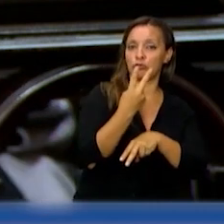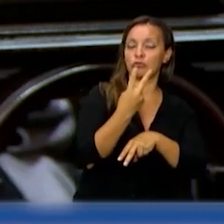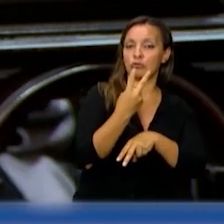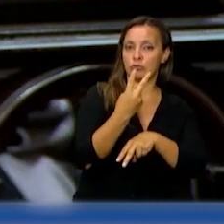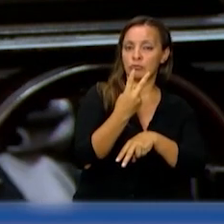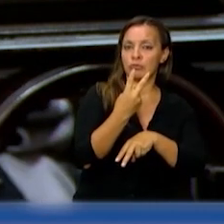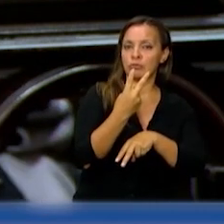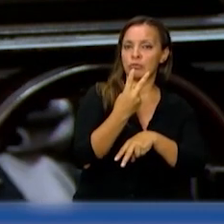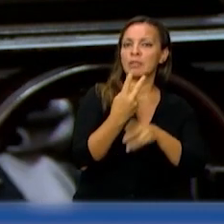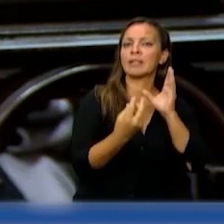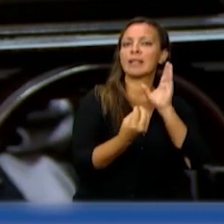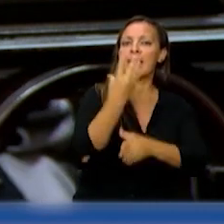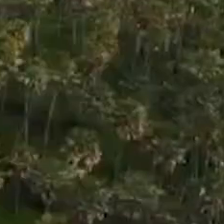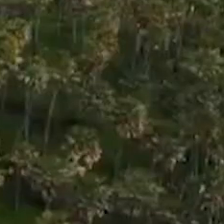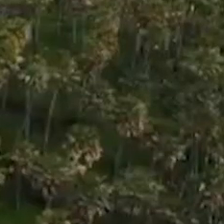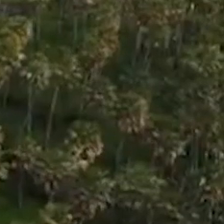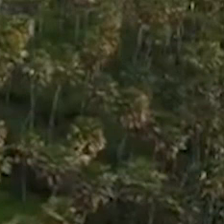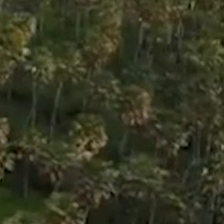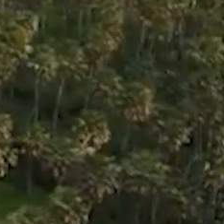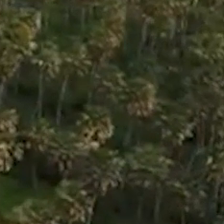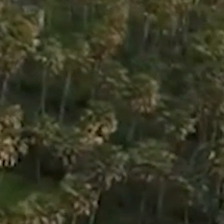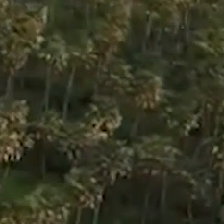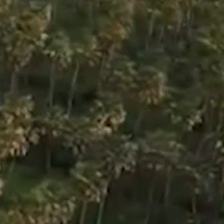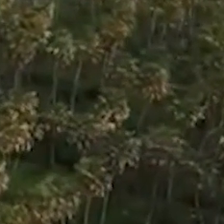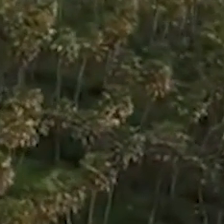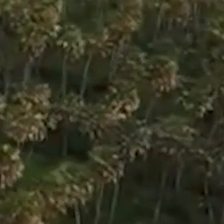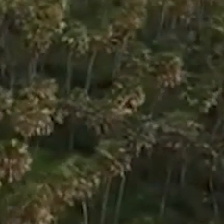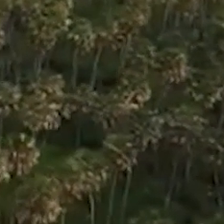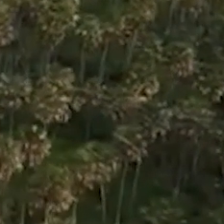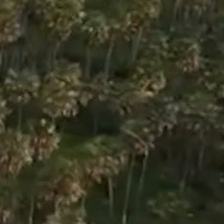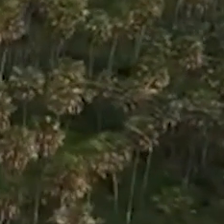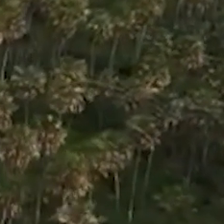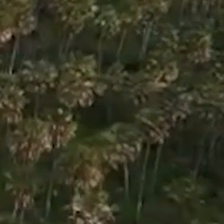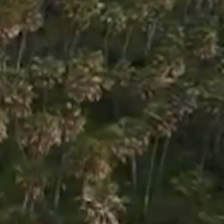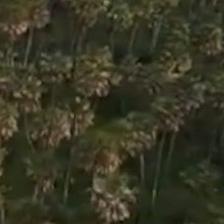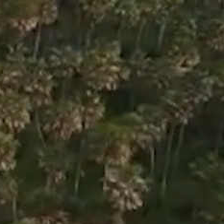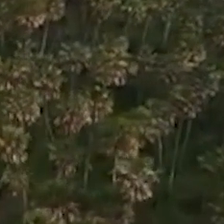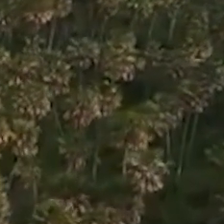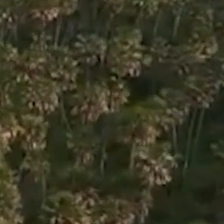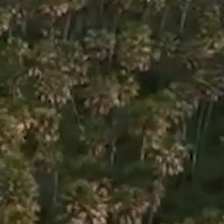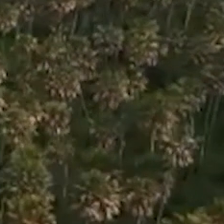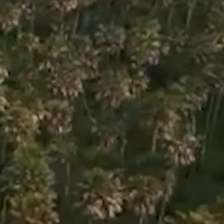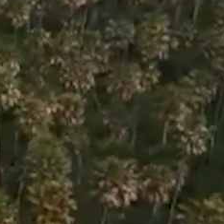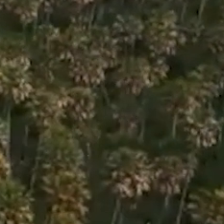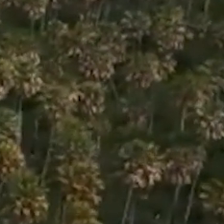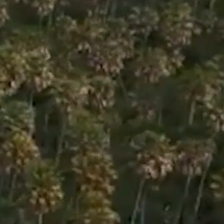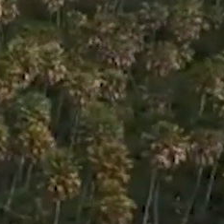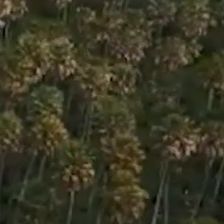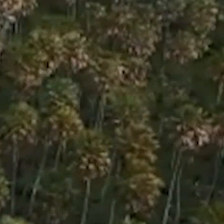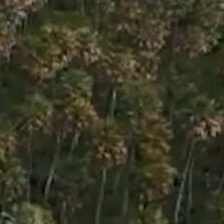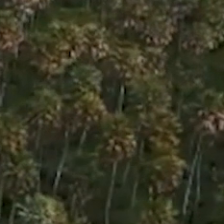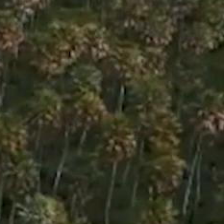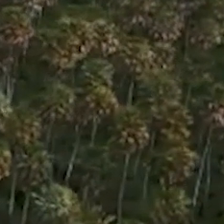dos se crearon o se van a crear con este bajo la gestión del gobernador Jorge Milton